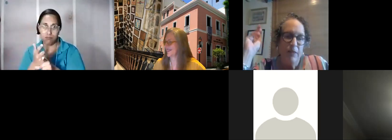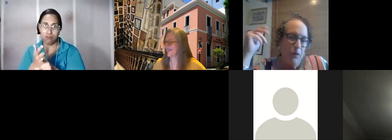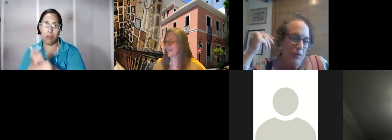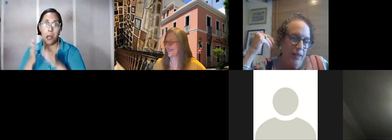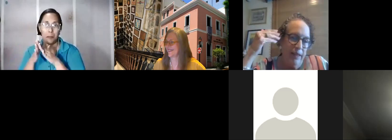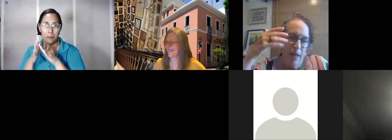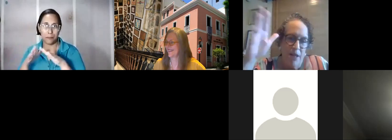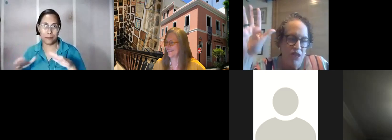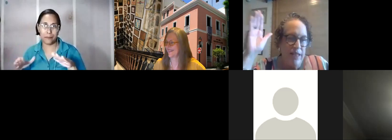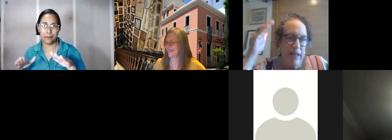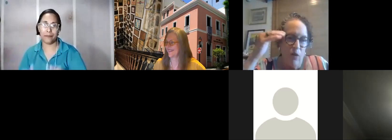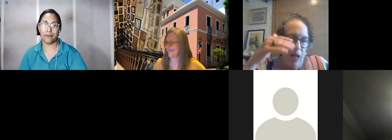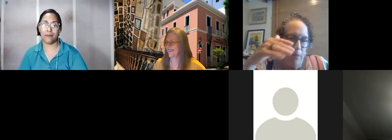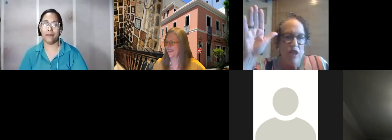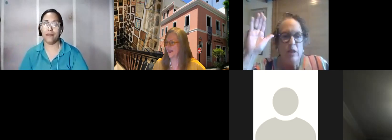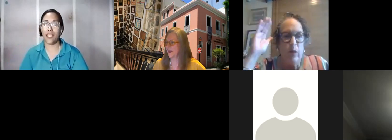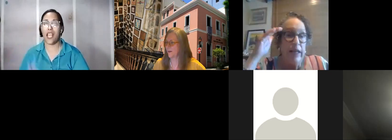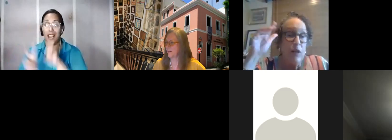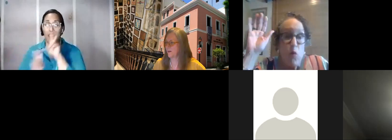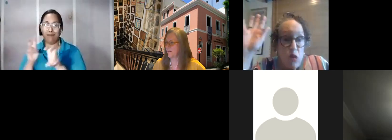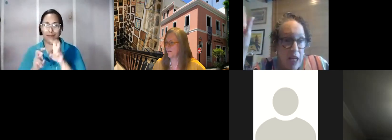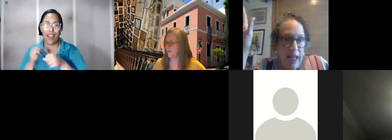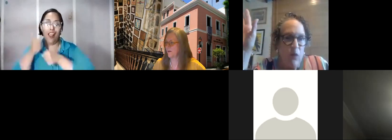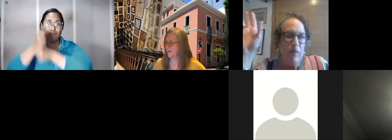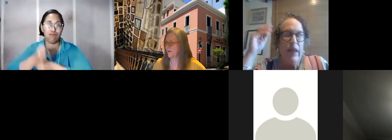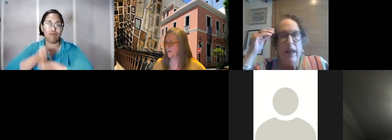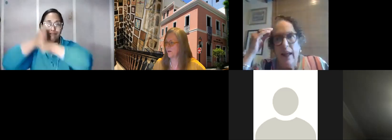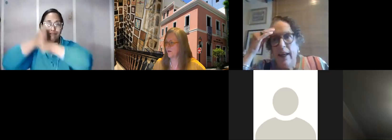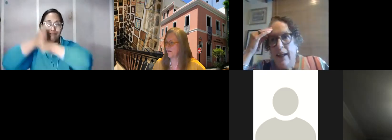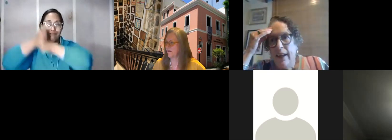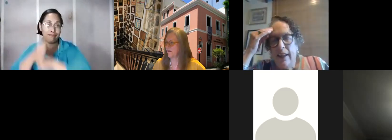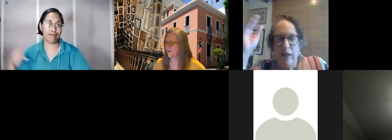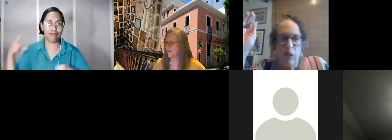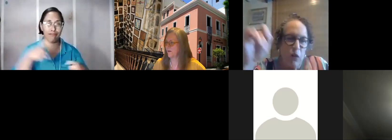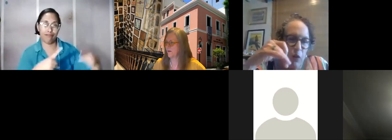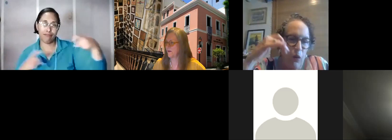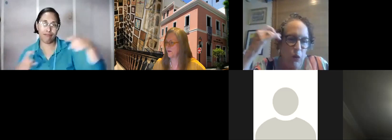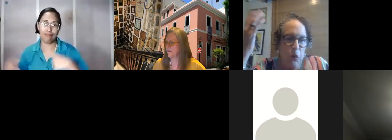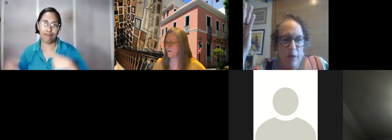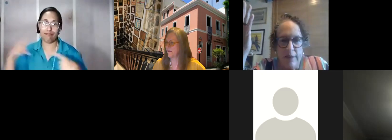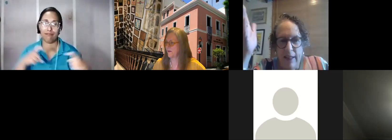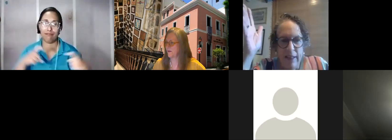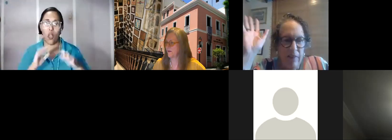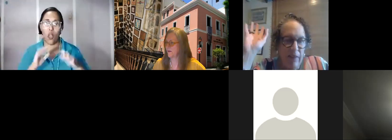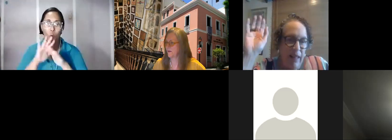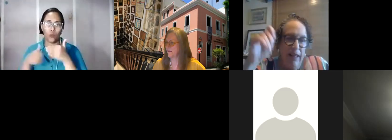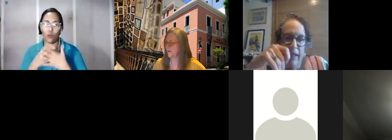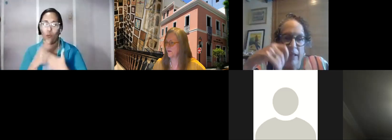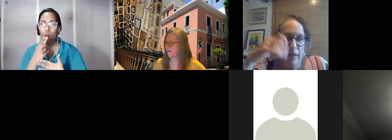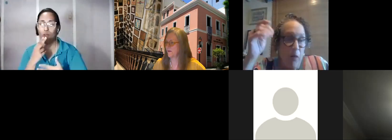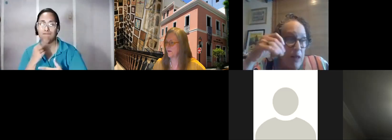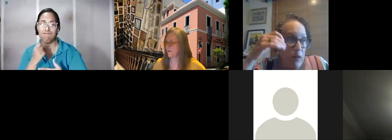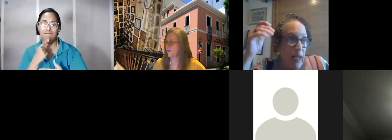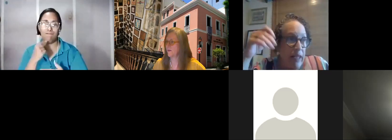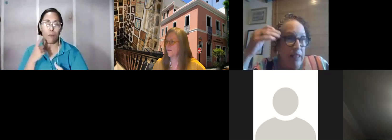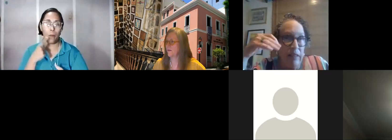y entonces en las machinas, en los caballitos, en el gusano, y entonces todos los dulces,